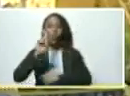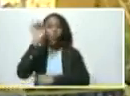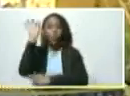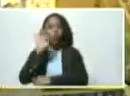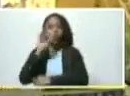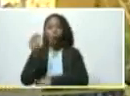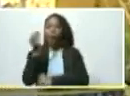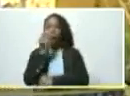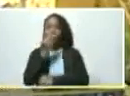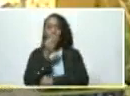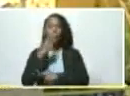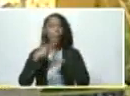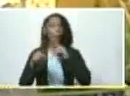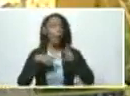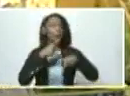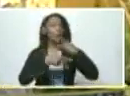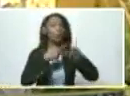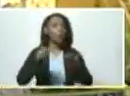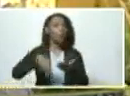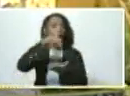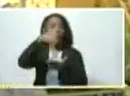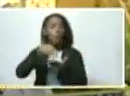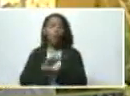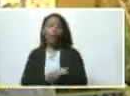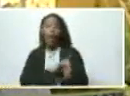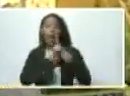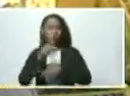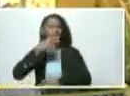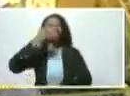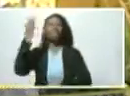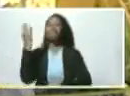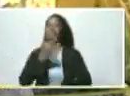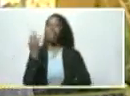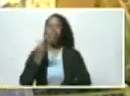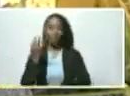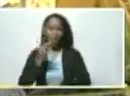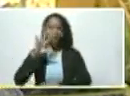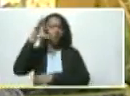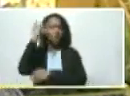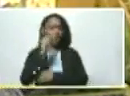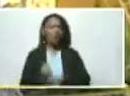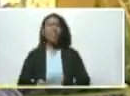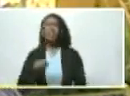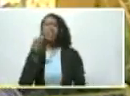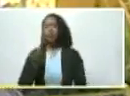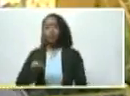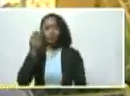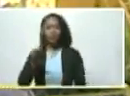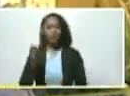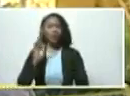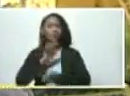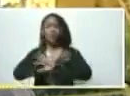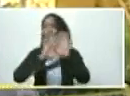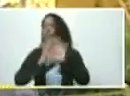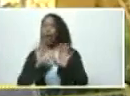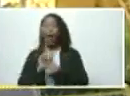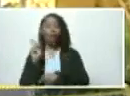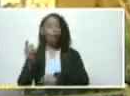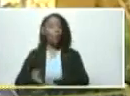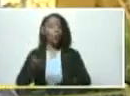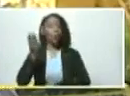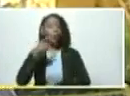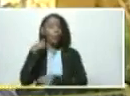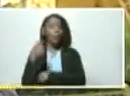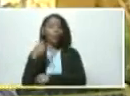sus alimentos, pero de la producción nacional. Esto realmente, mi comandante en jefe, es un logro muy importante, ya que esta importante